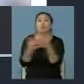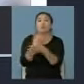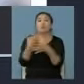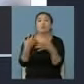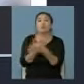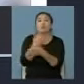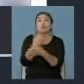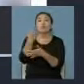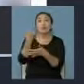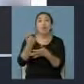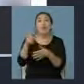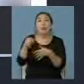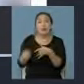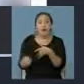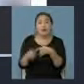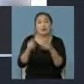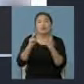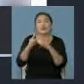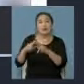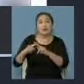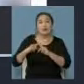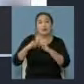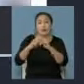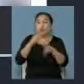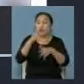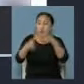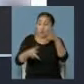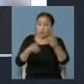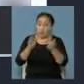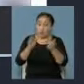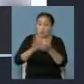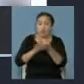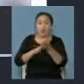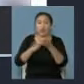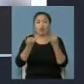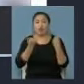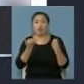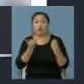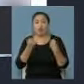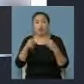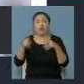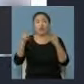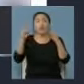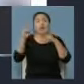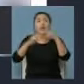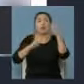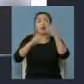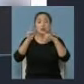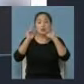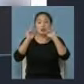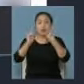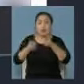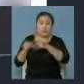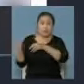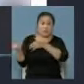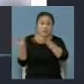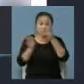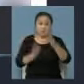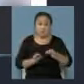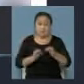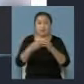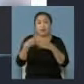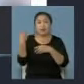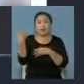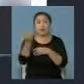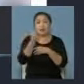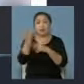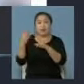productivos. Habló de inversiones en la construcción. También anunció la llegada de una